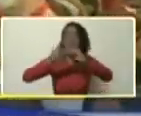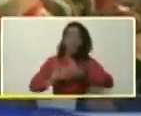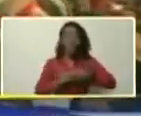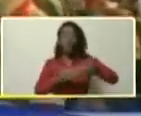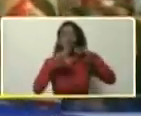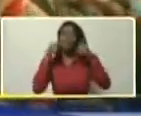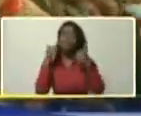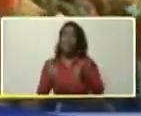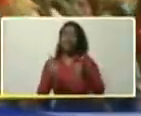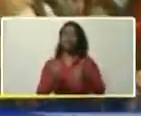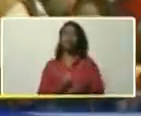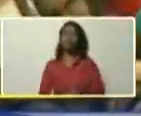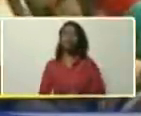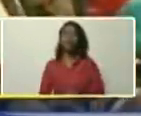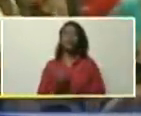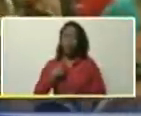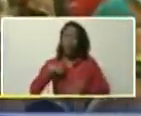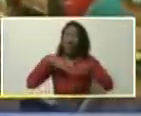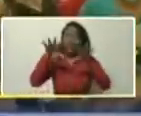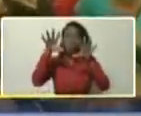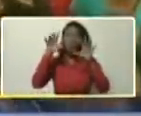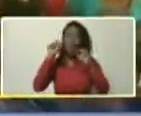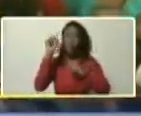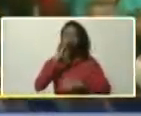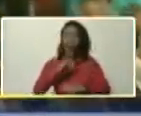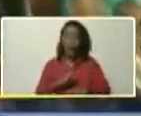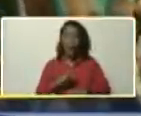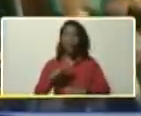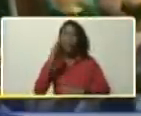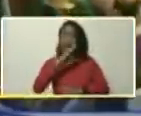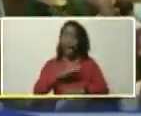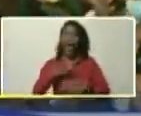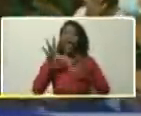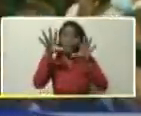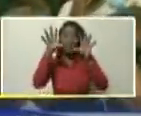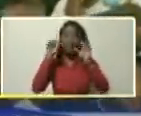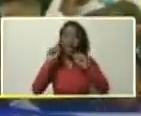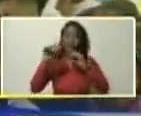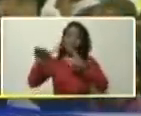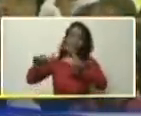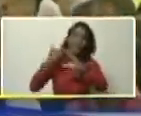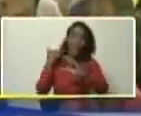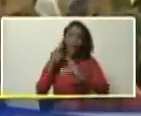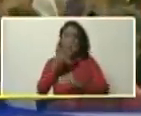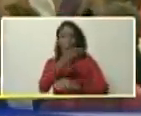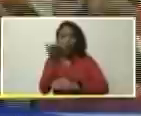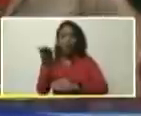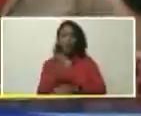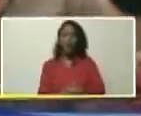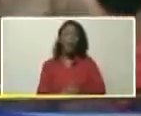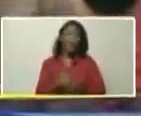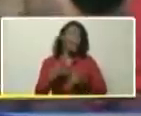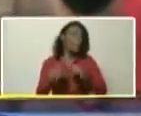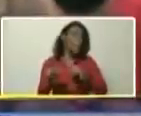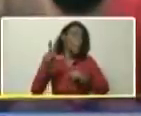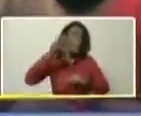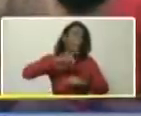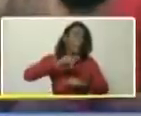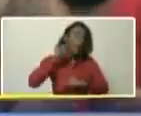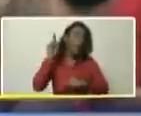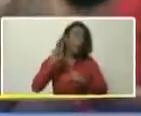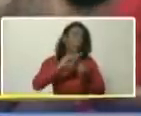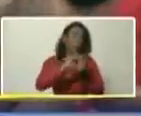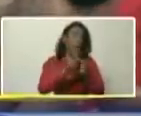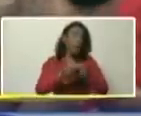bien. Yo lo entiendo, Barinas, Barinas, entiendo el mensaje de ustedes, pero necesitamos para esos